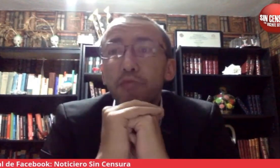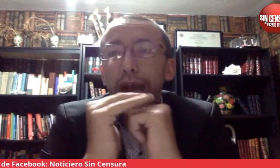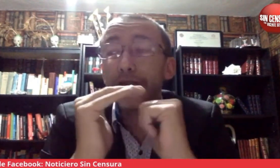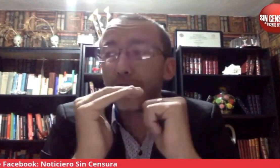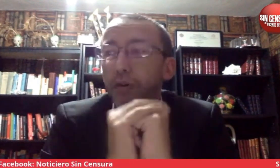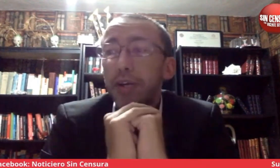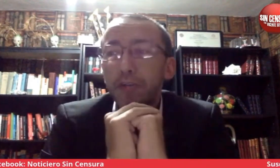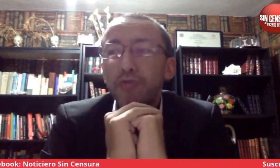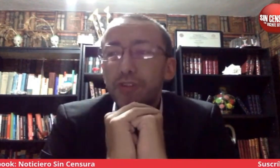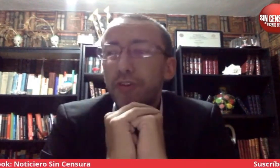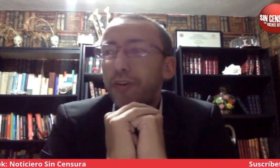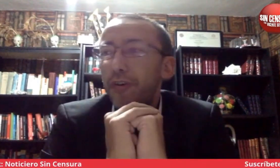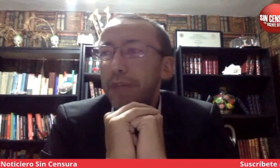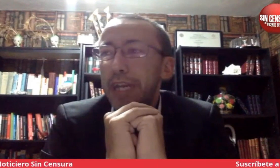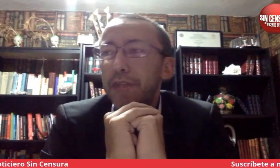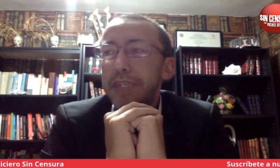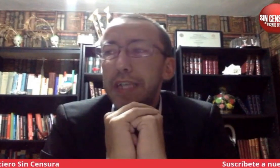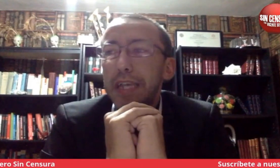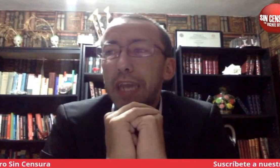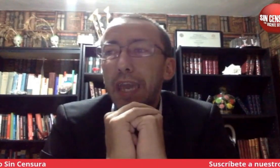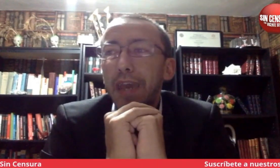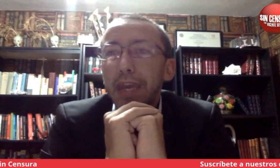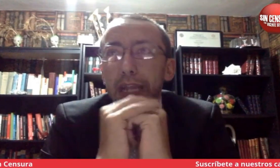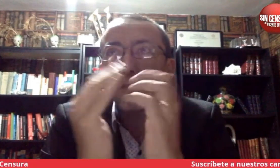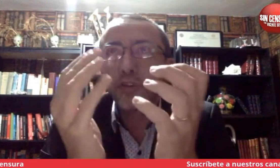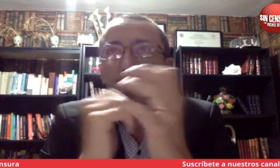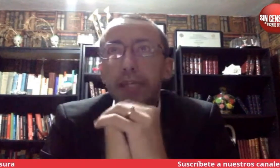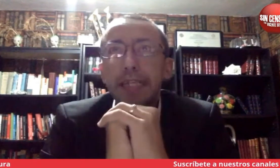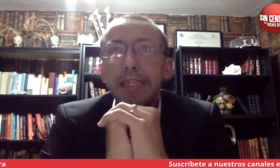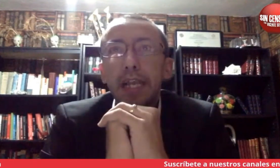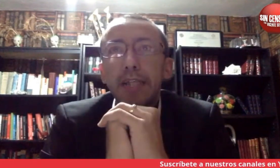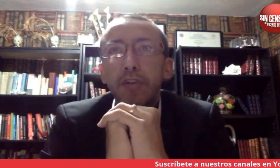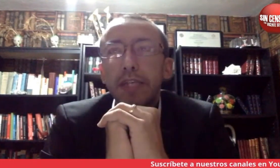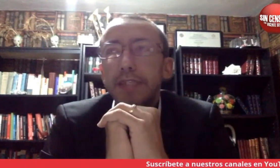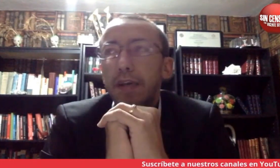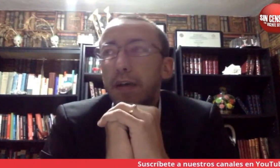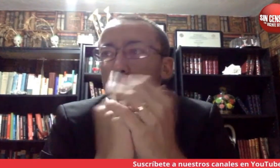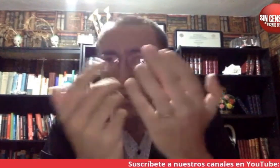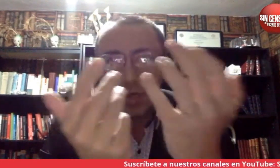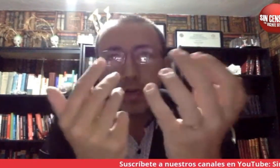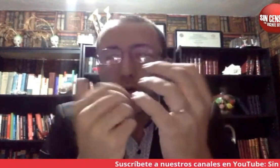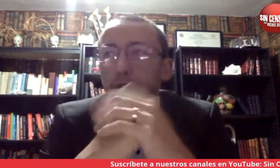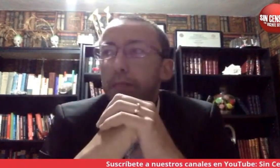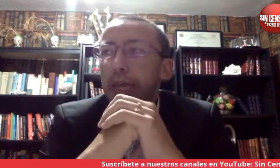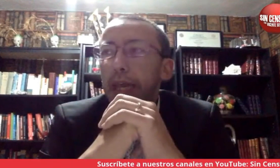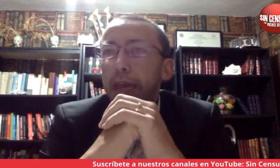también es un año hoy, justo, mi querido Vicente, que tenemos estas relaciones